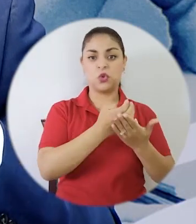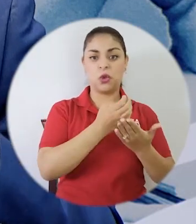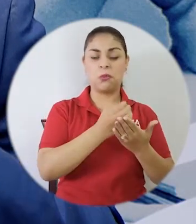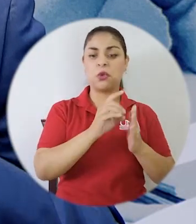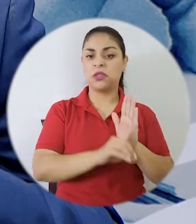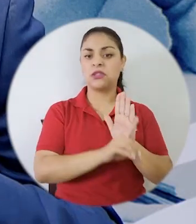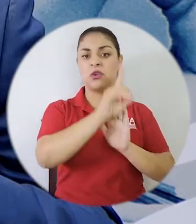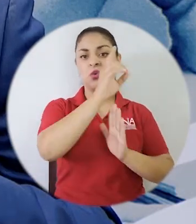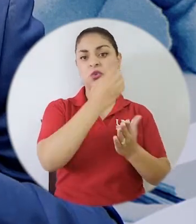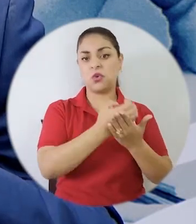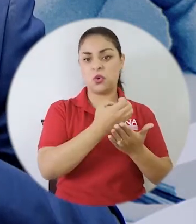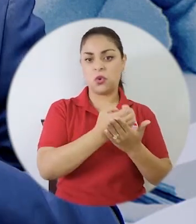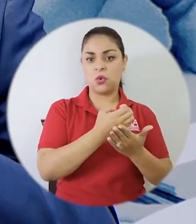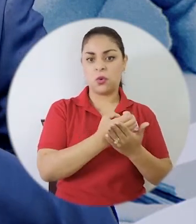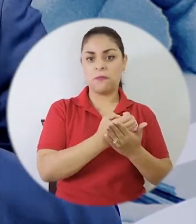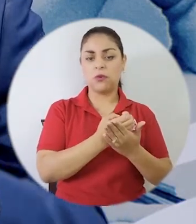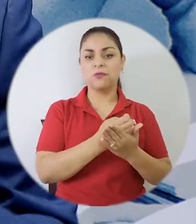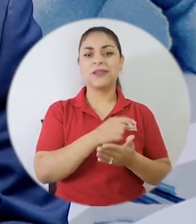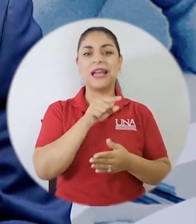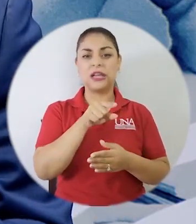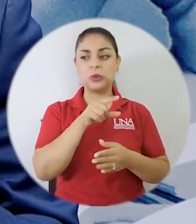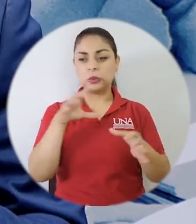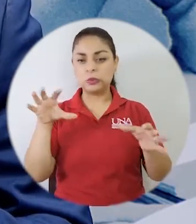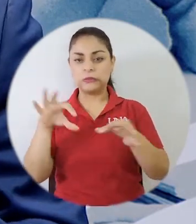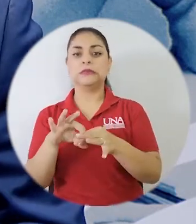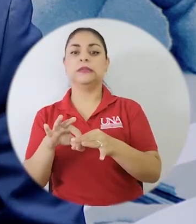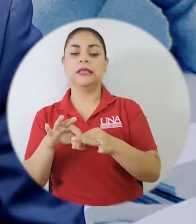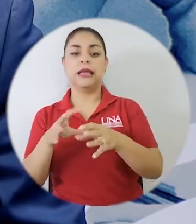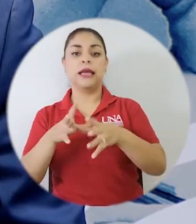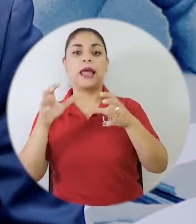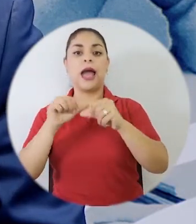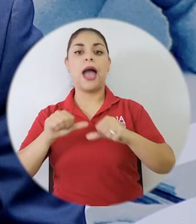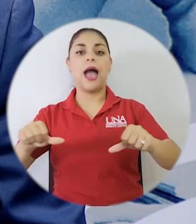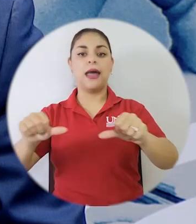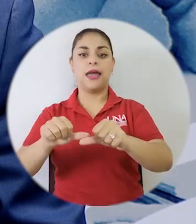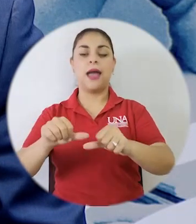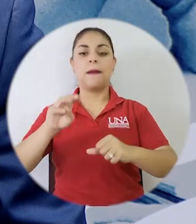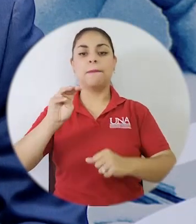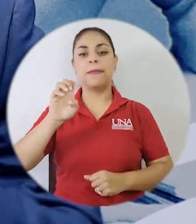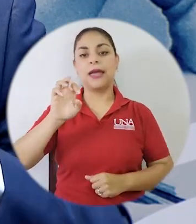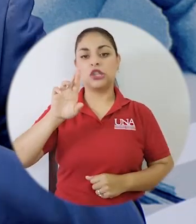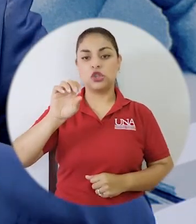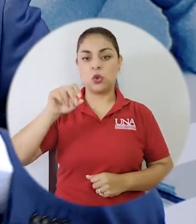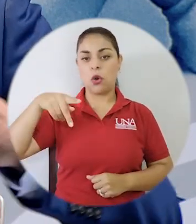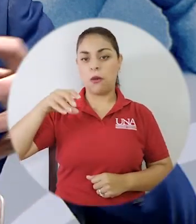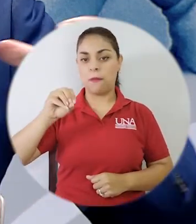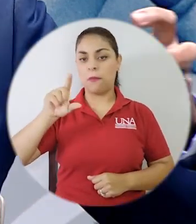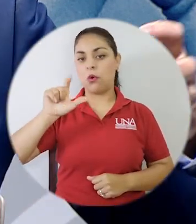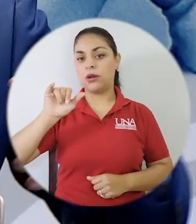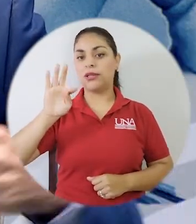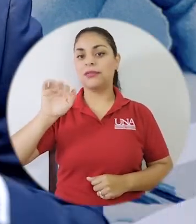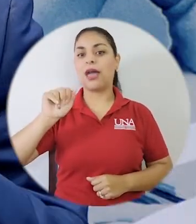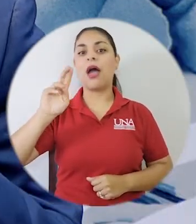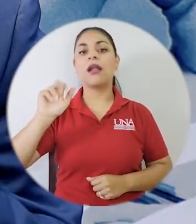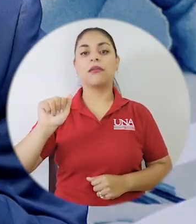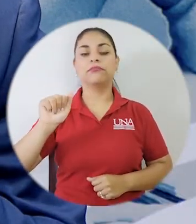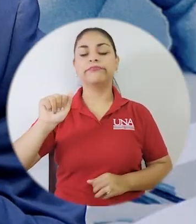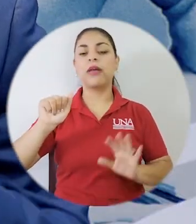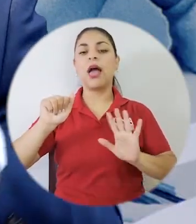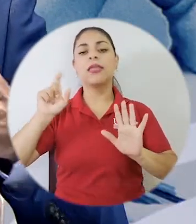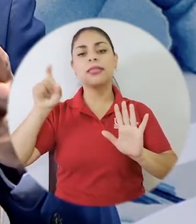crecimiento económico y nuestro desarrollo económico se circunscribe al gran área metropolitana, sino que tiene que tener ese carácter